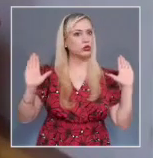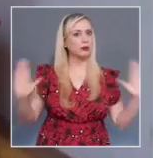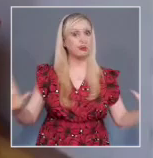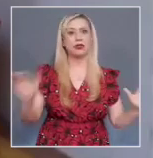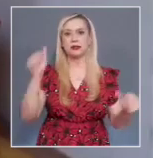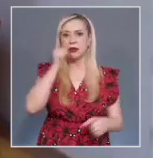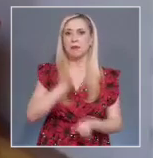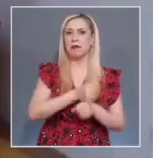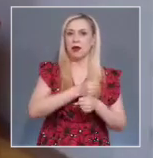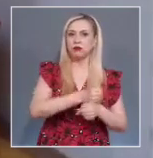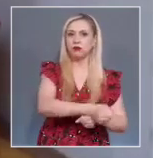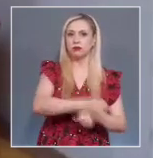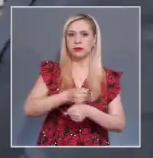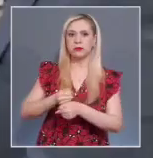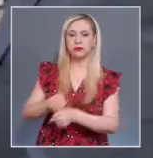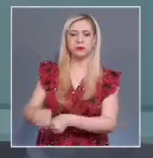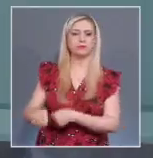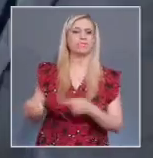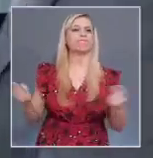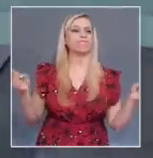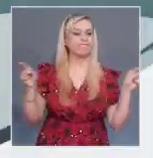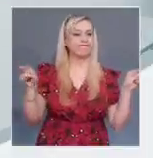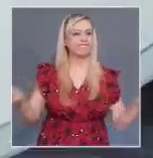de la Federación, Marta Rodríguez.